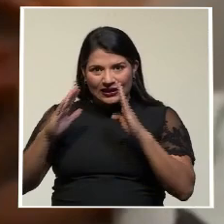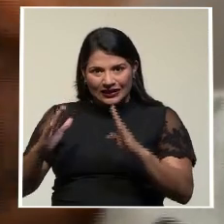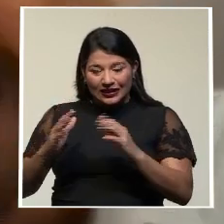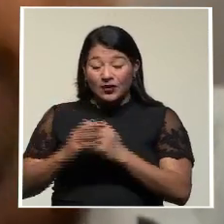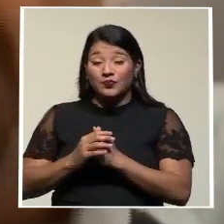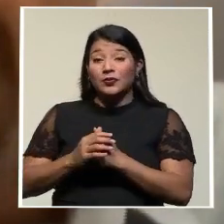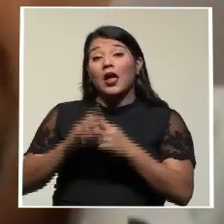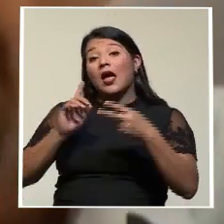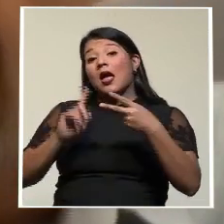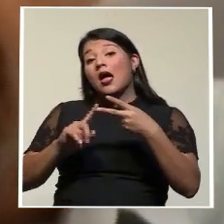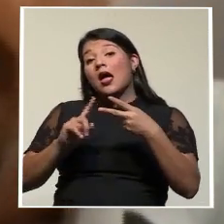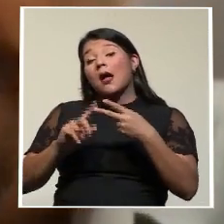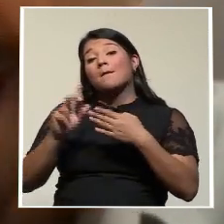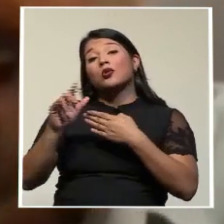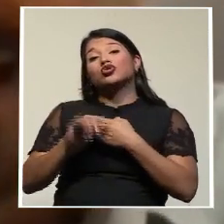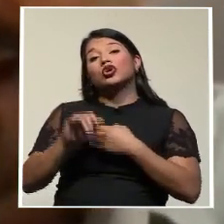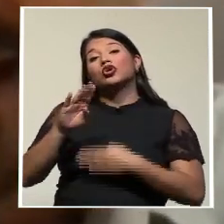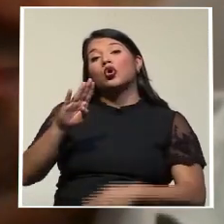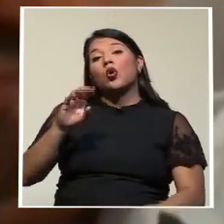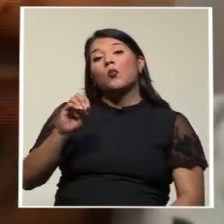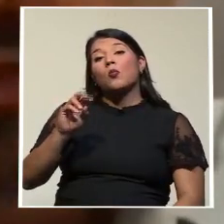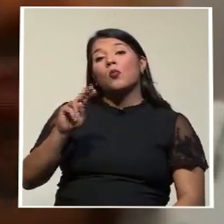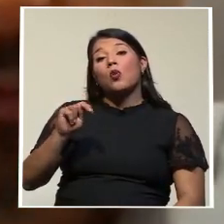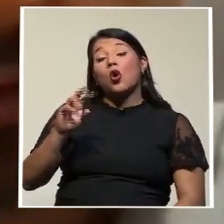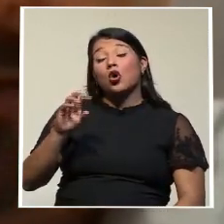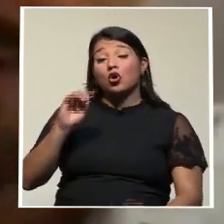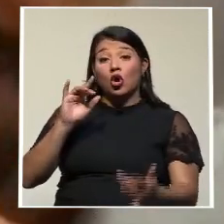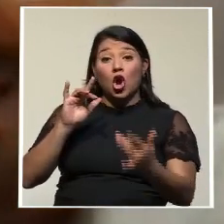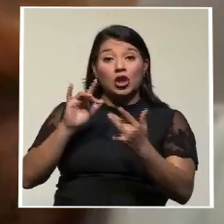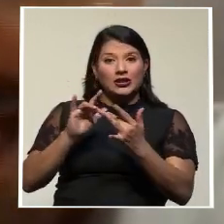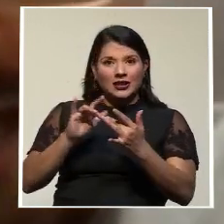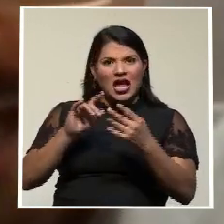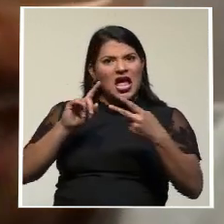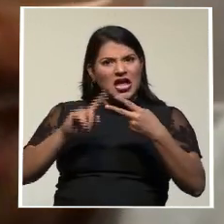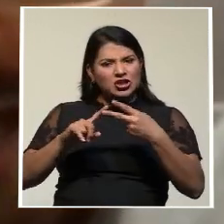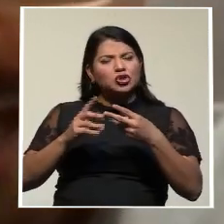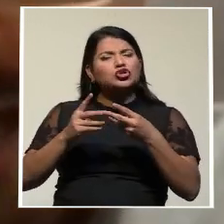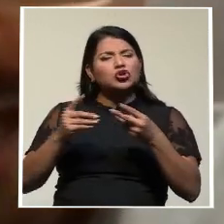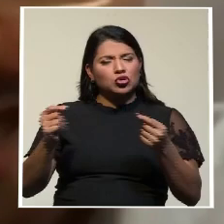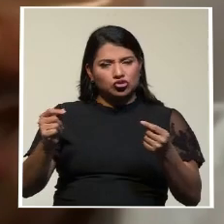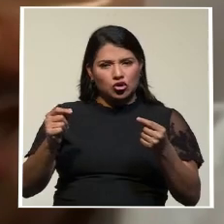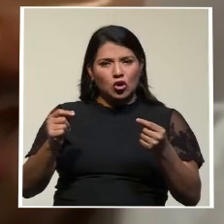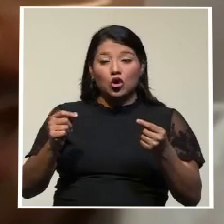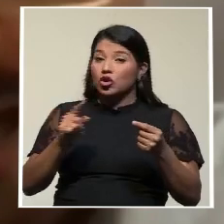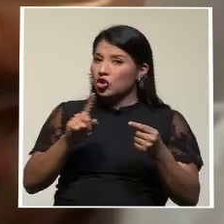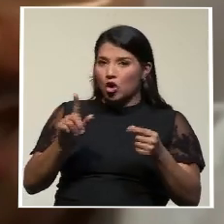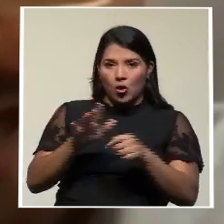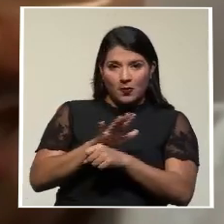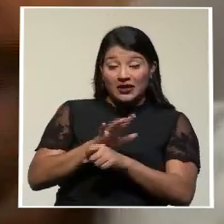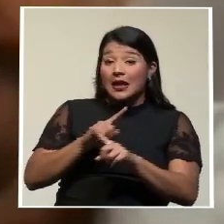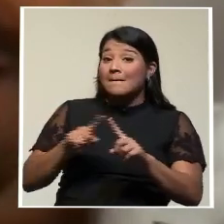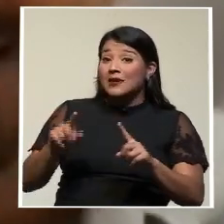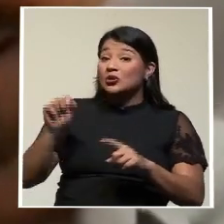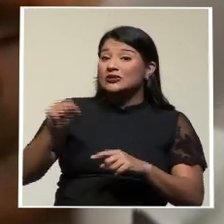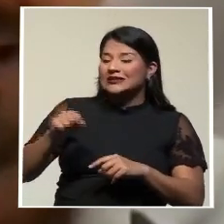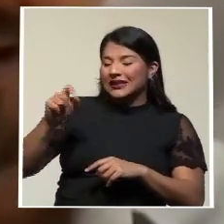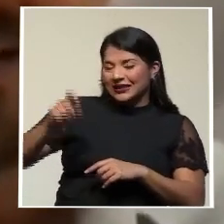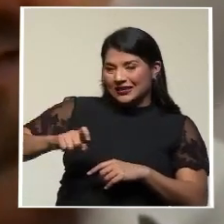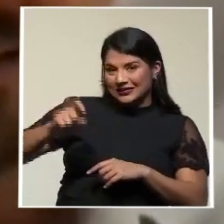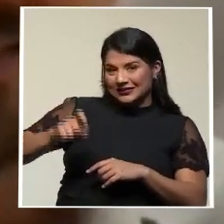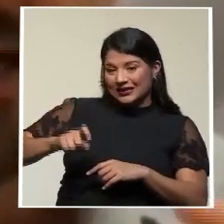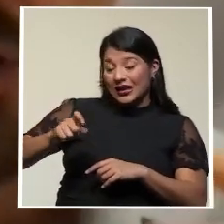otro proyecto del bono de conectividad, que también es una solución parcial pero necesaria, que es, bueno, por lo menos mientras